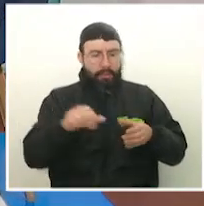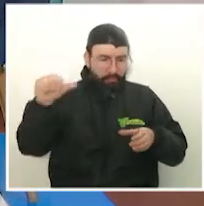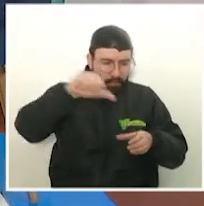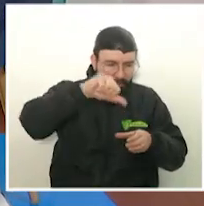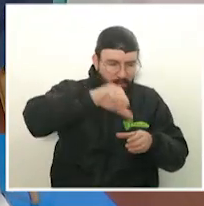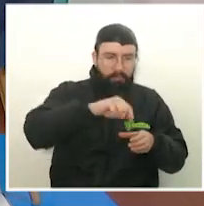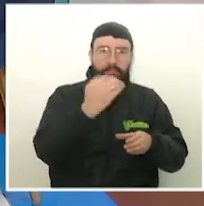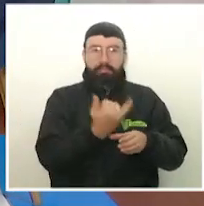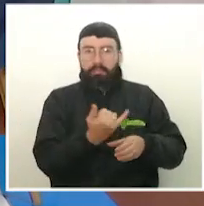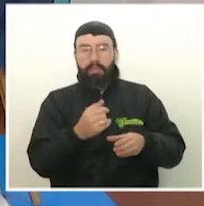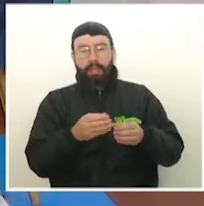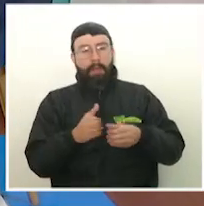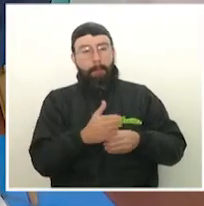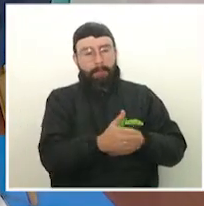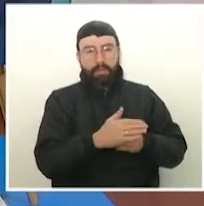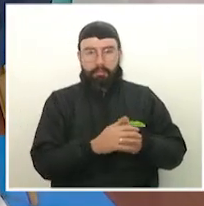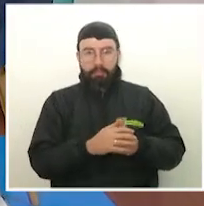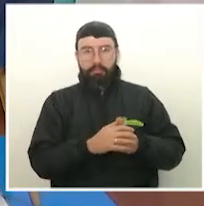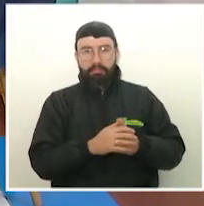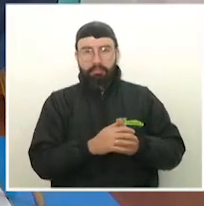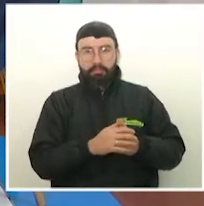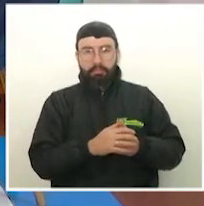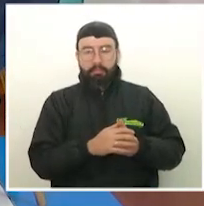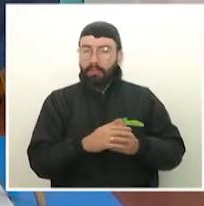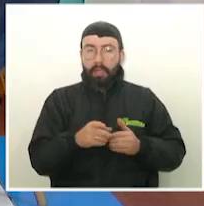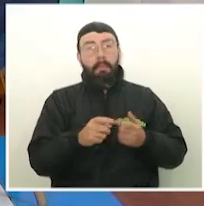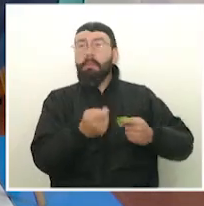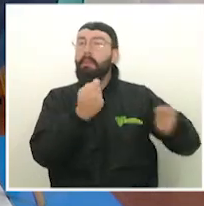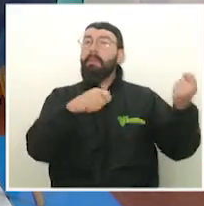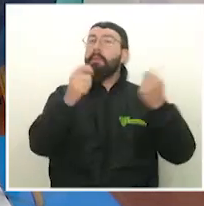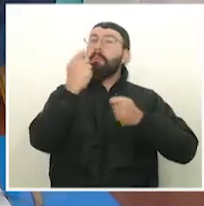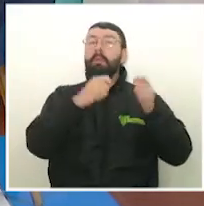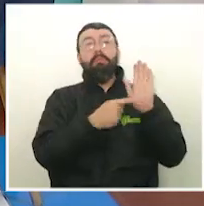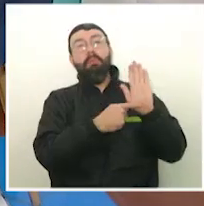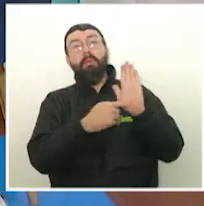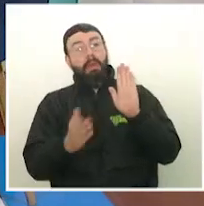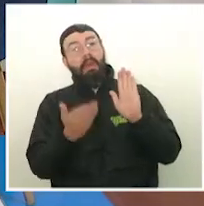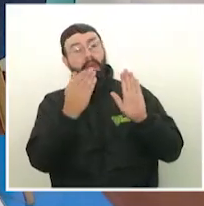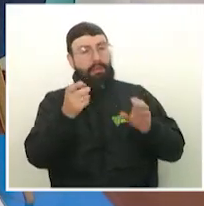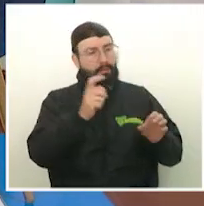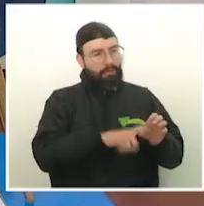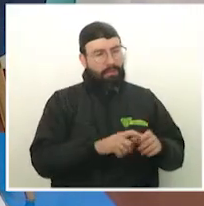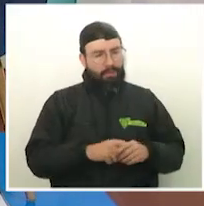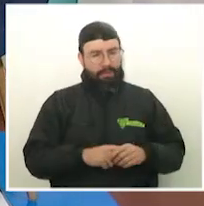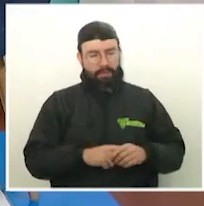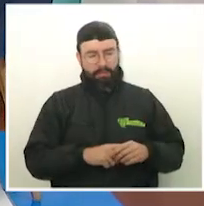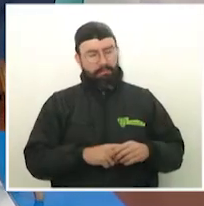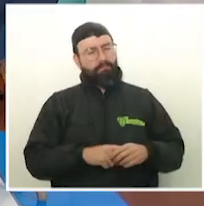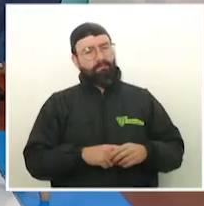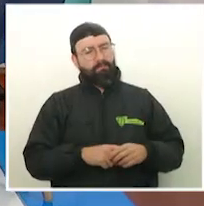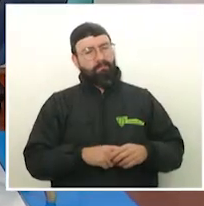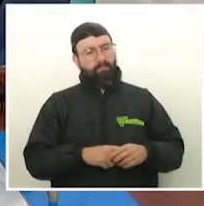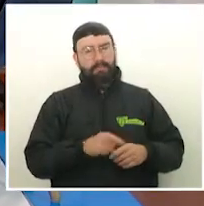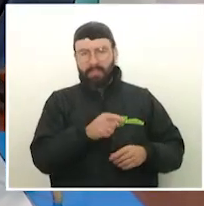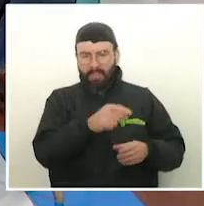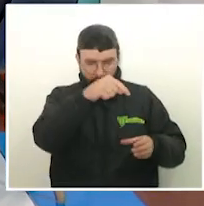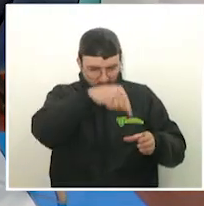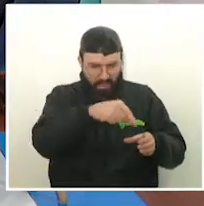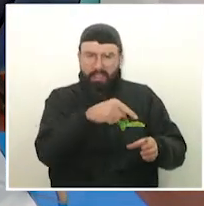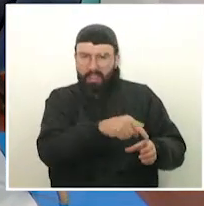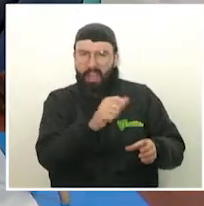dentro del atún, la publicidad. Y uno dice, ¿será que lo que hay adentro es